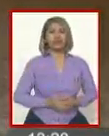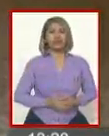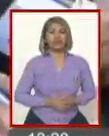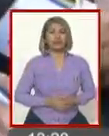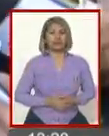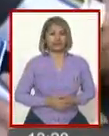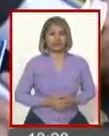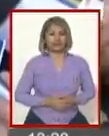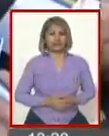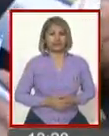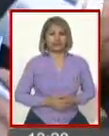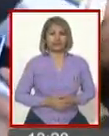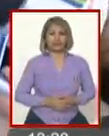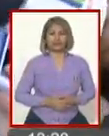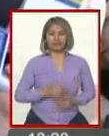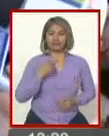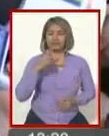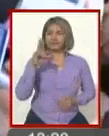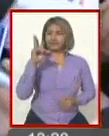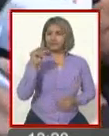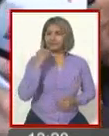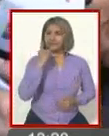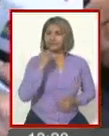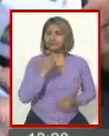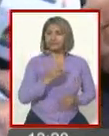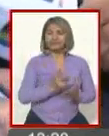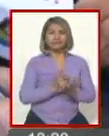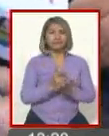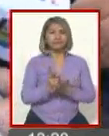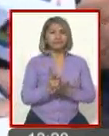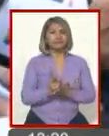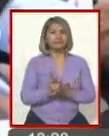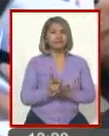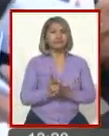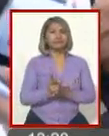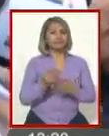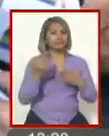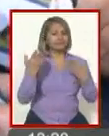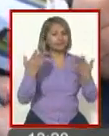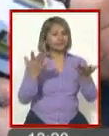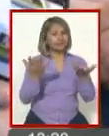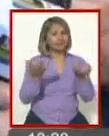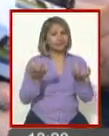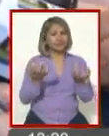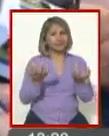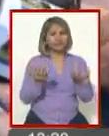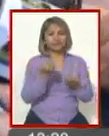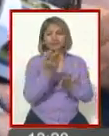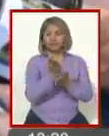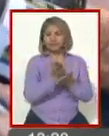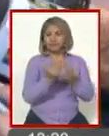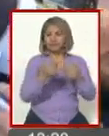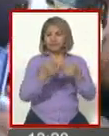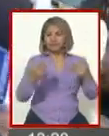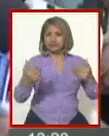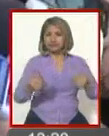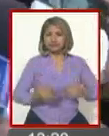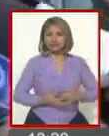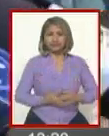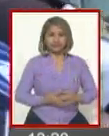acusó. Eso está absolutamente descartado. Yo quiero, por un lado,